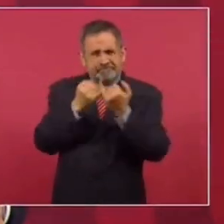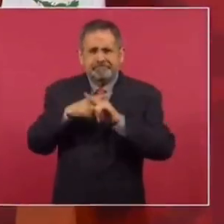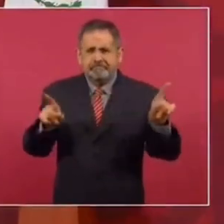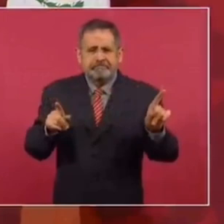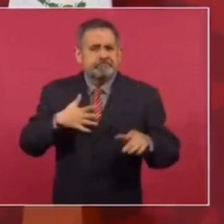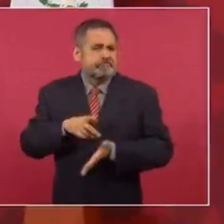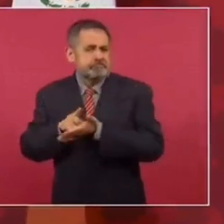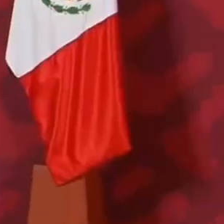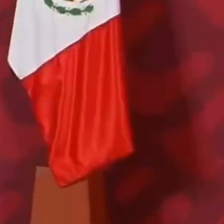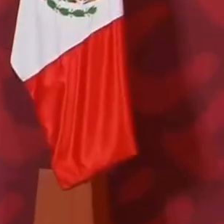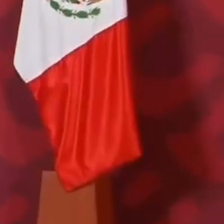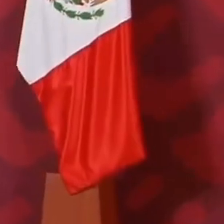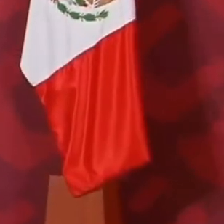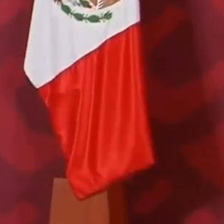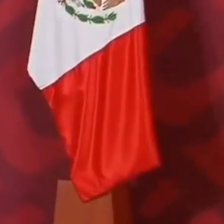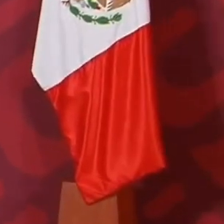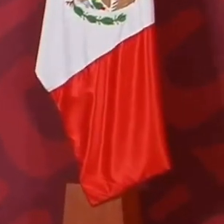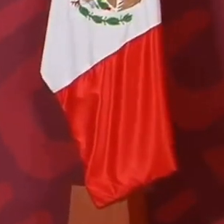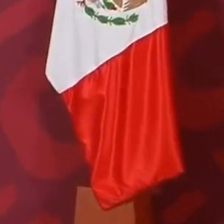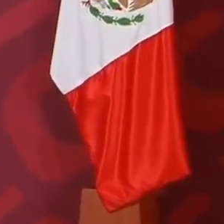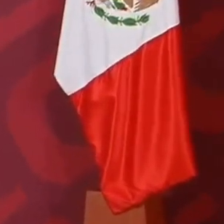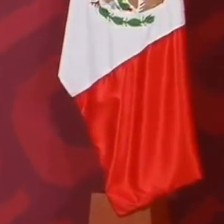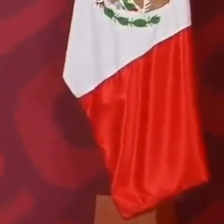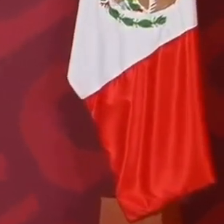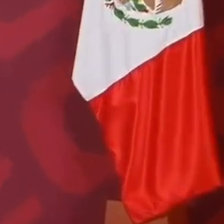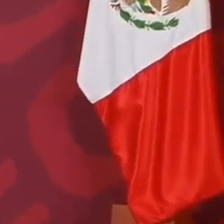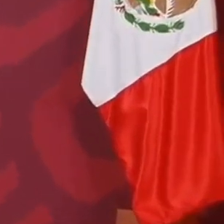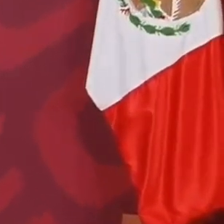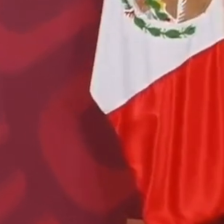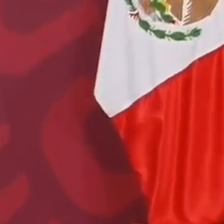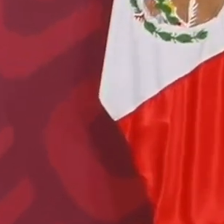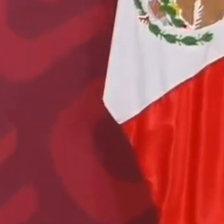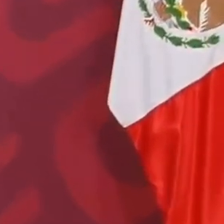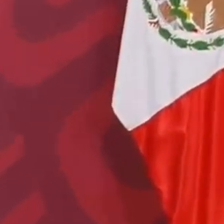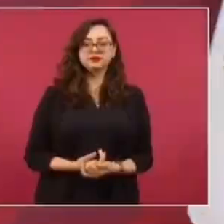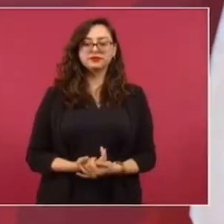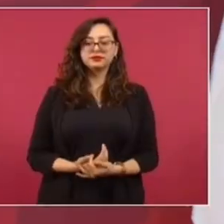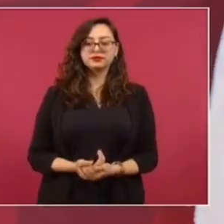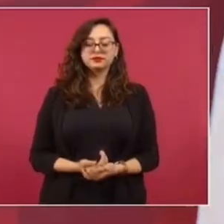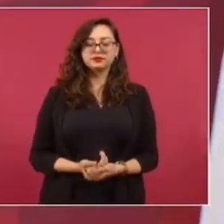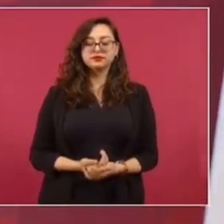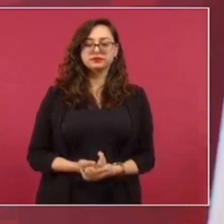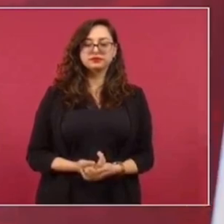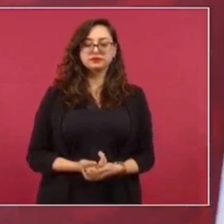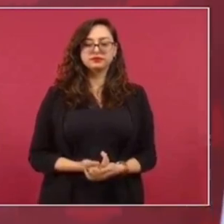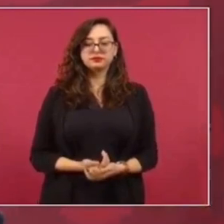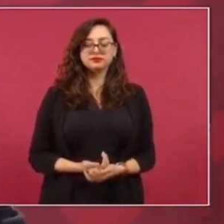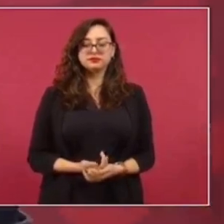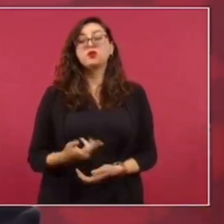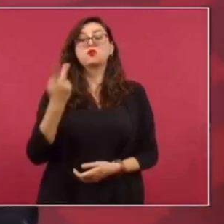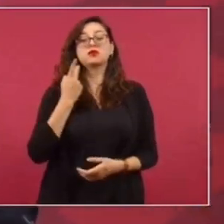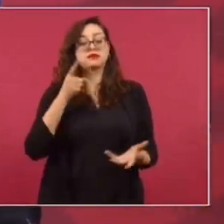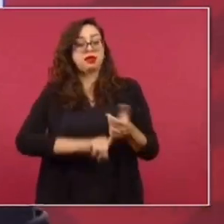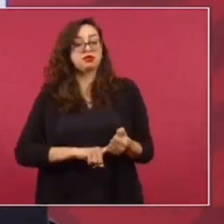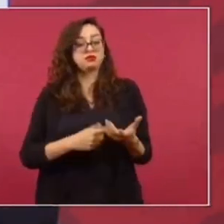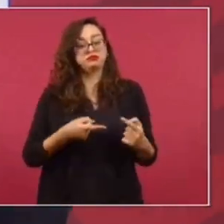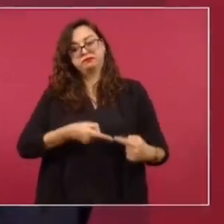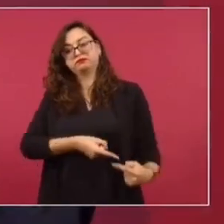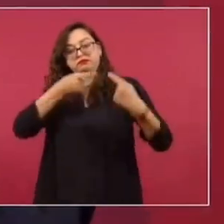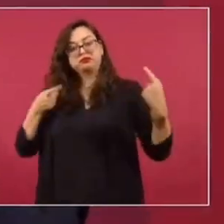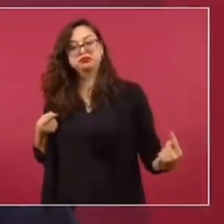tenemos derecho, tenemos ideas distintas y contrapuestas. Es una dicha enorme para mí, a lo mejor también para